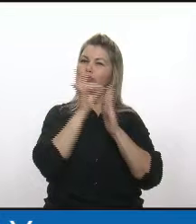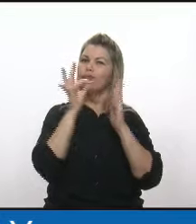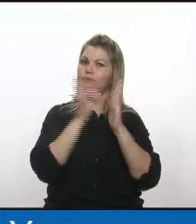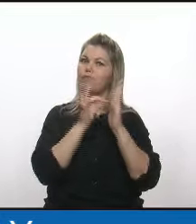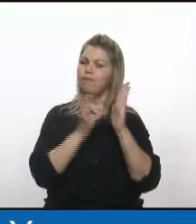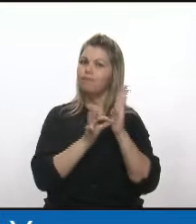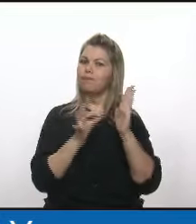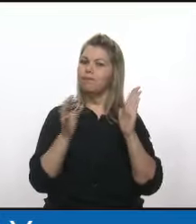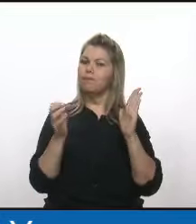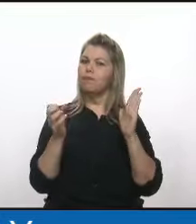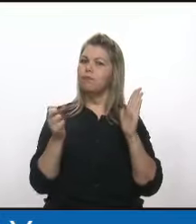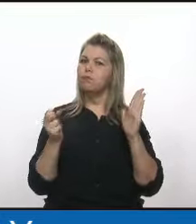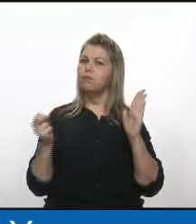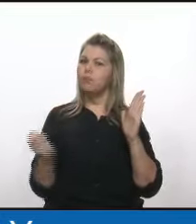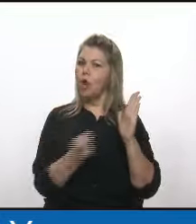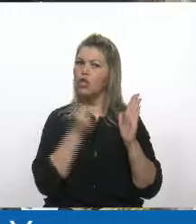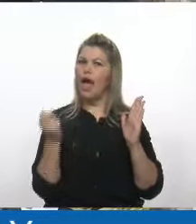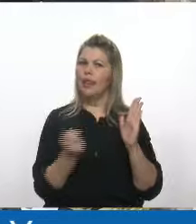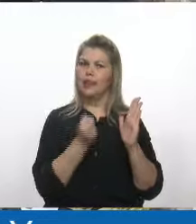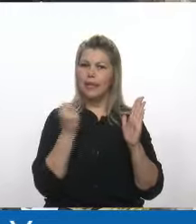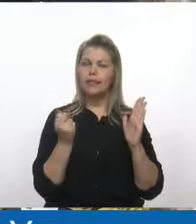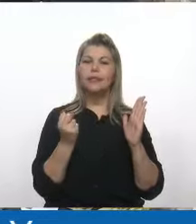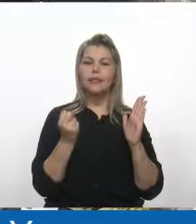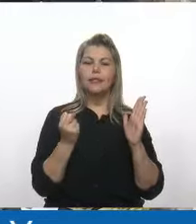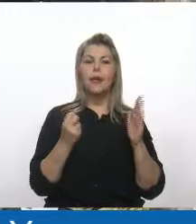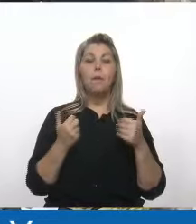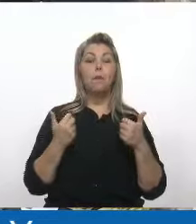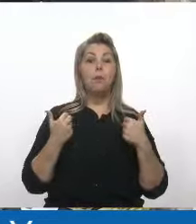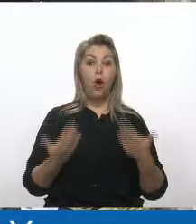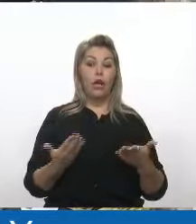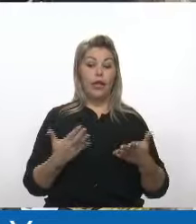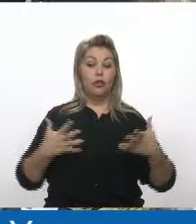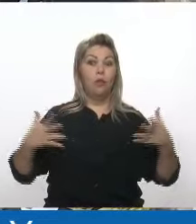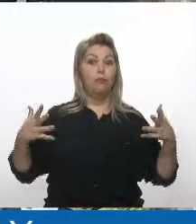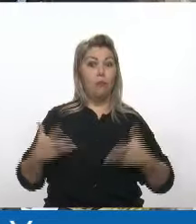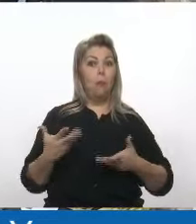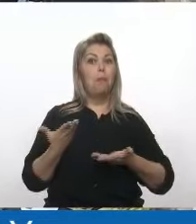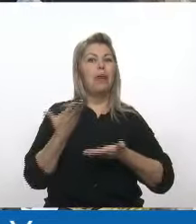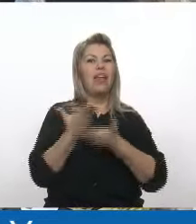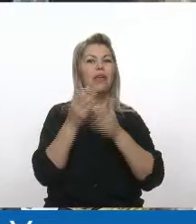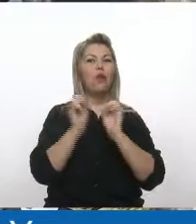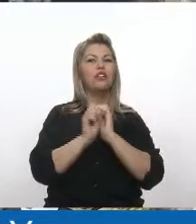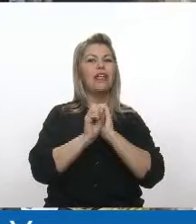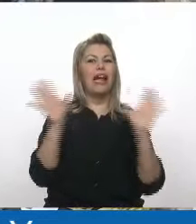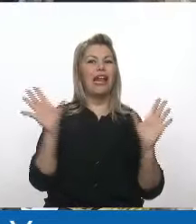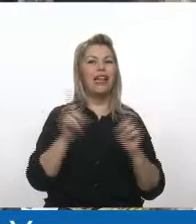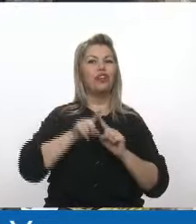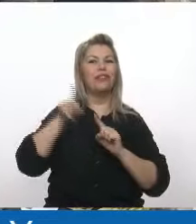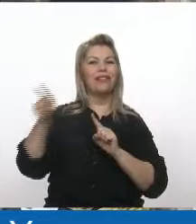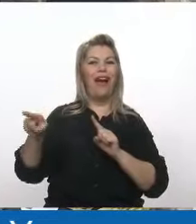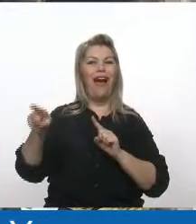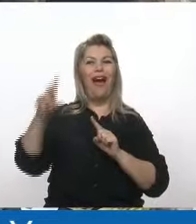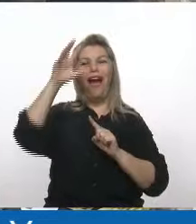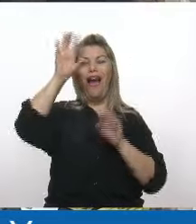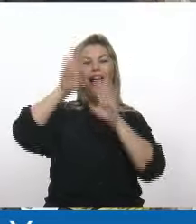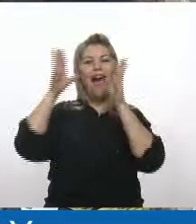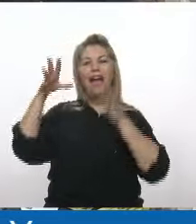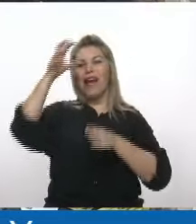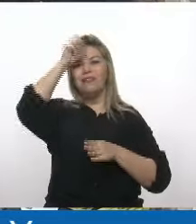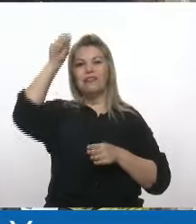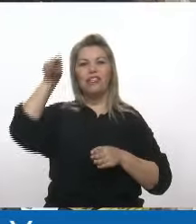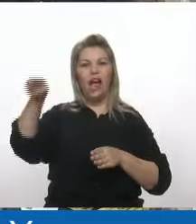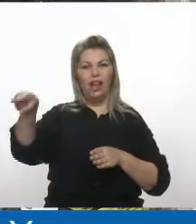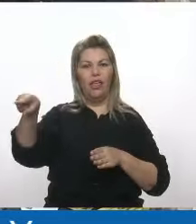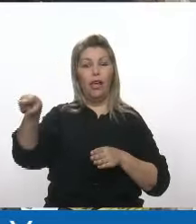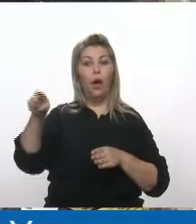nuestro bloque son extremadamente importantes y por eso nuestro bloque hizo pedidos de declaraciones a cancillería es una situación muy